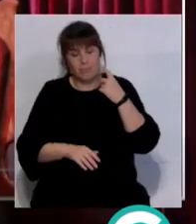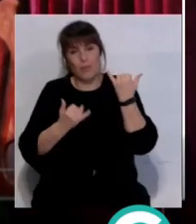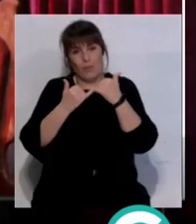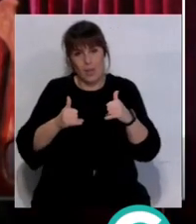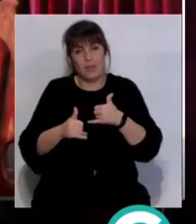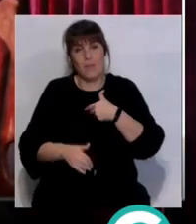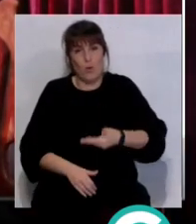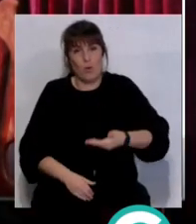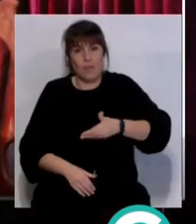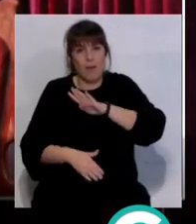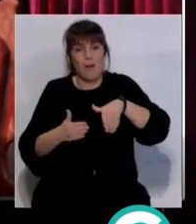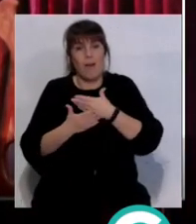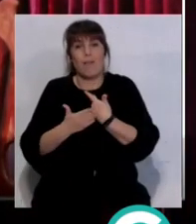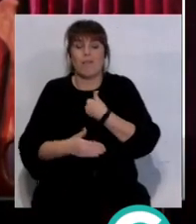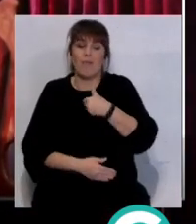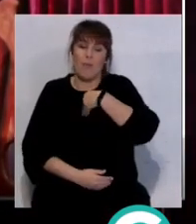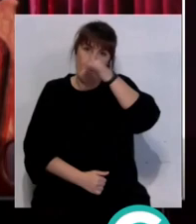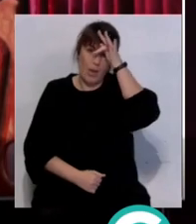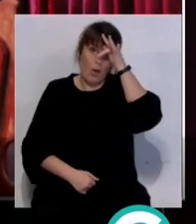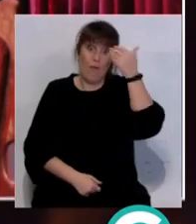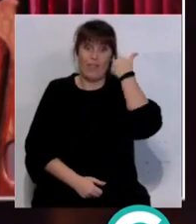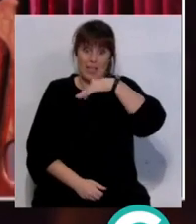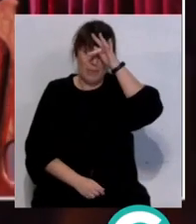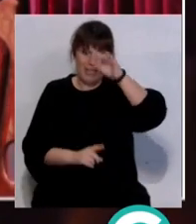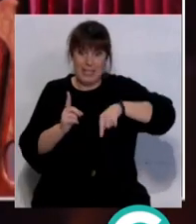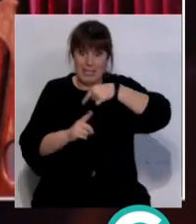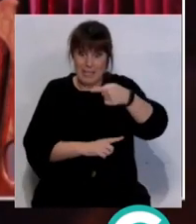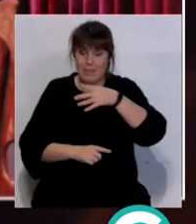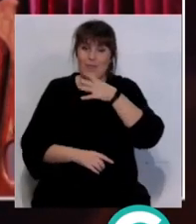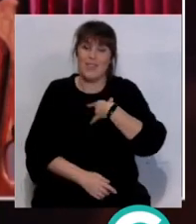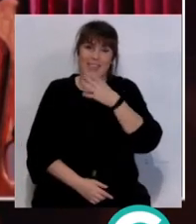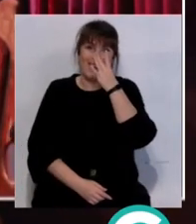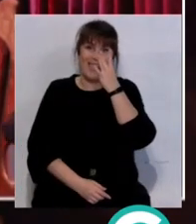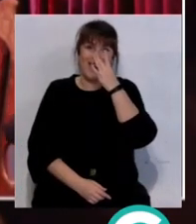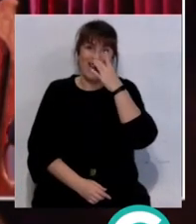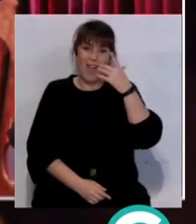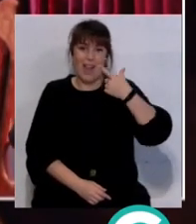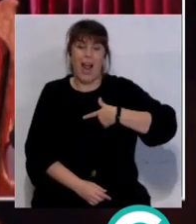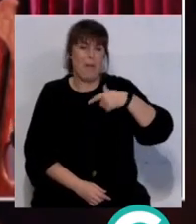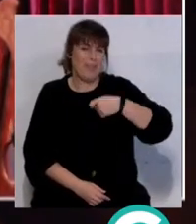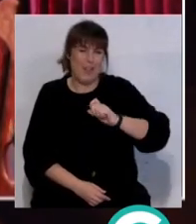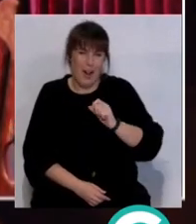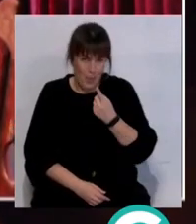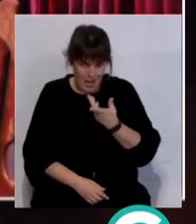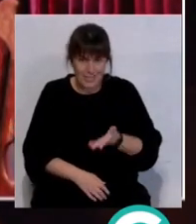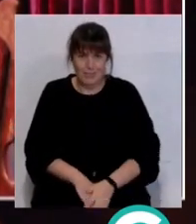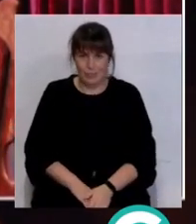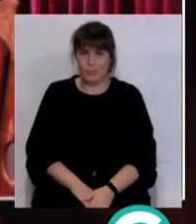grande hasta el próximo domingo de piñata y el fin de semana siguiente con la celebración del carnaval chiquito para los más hartibles.